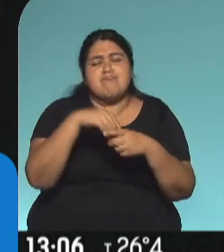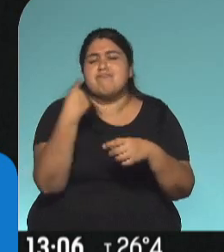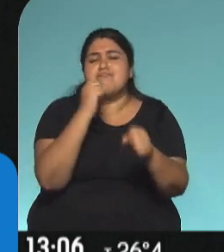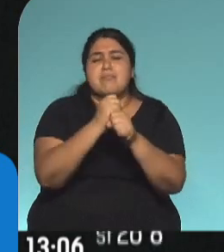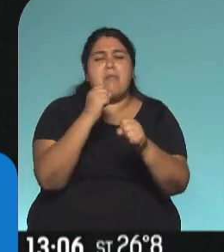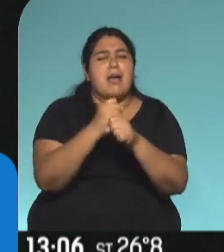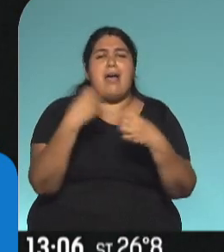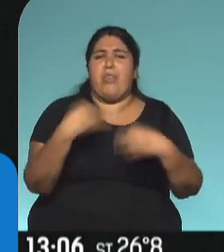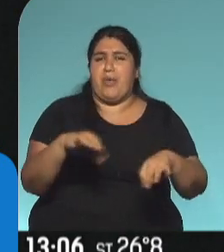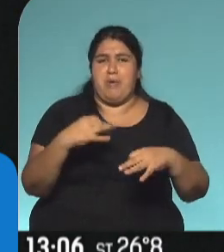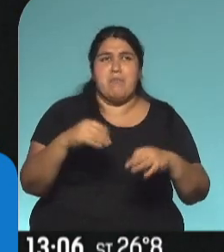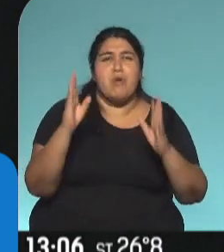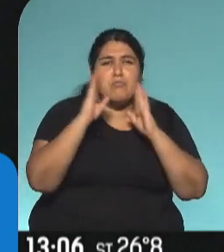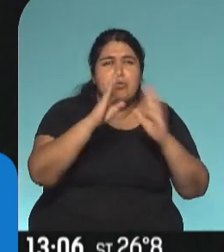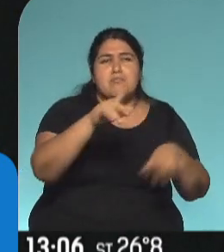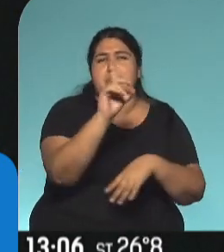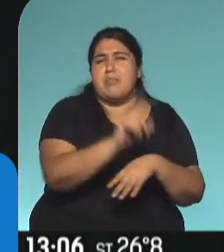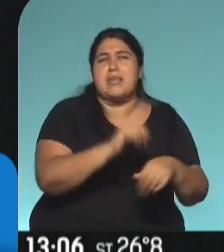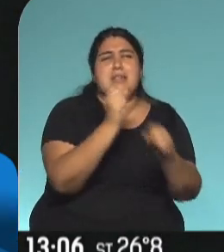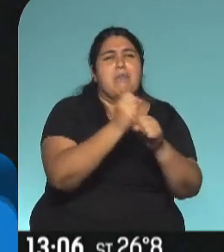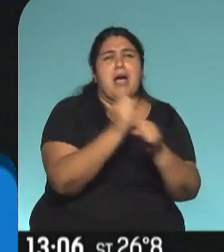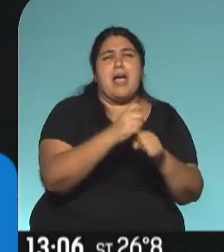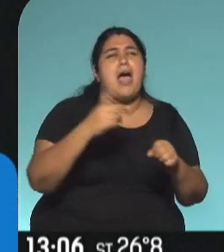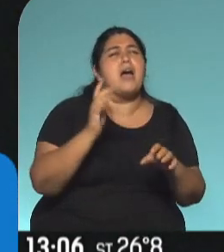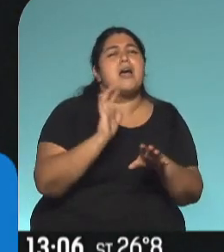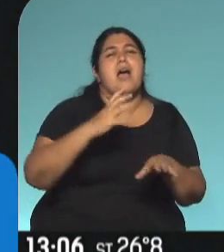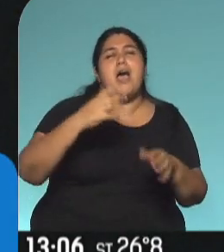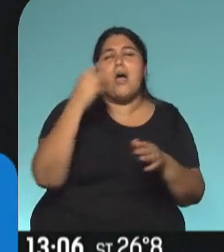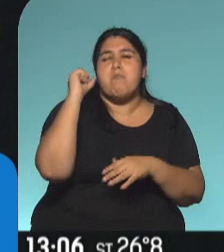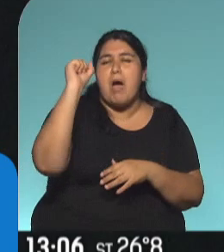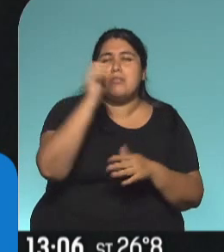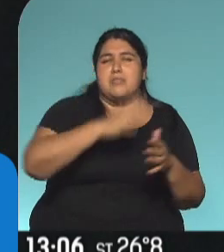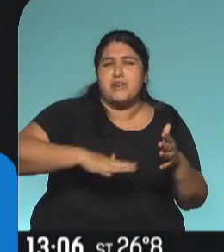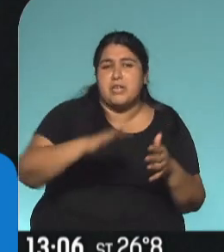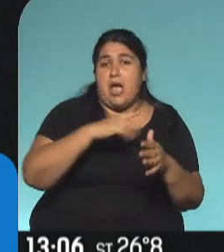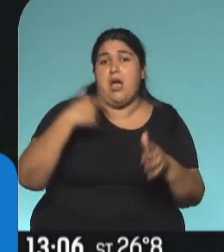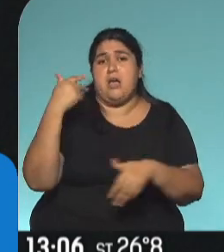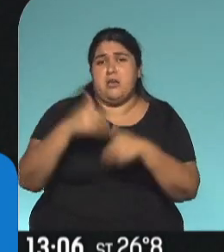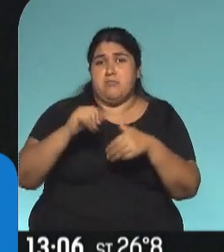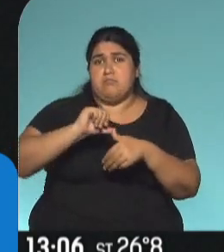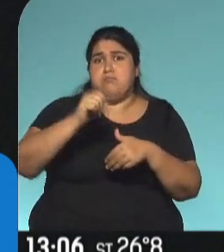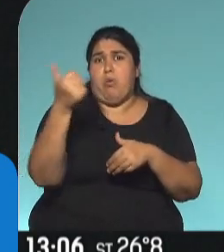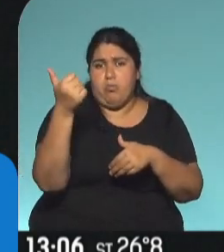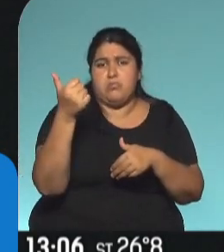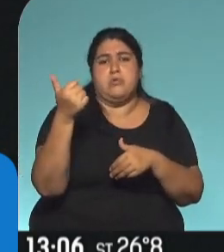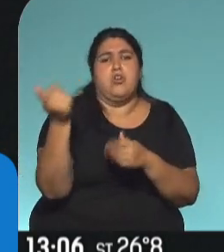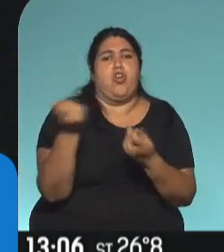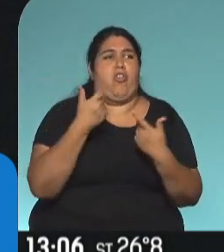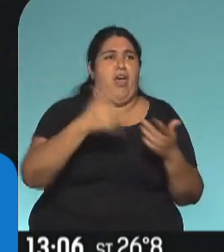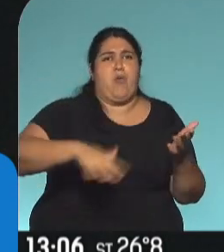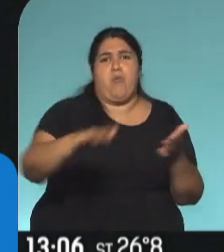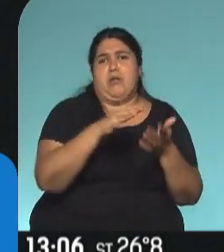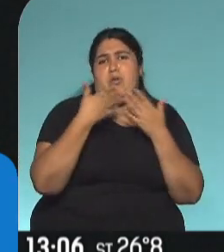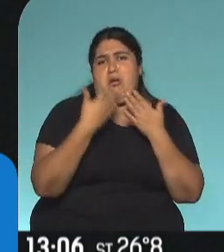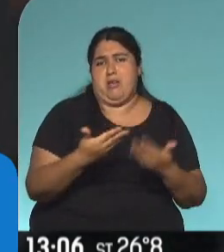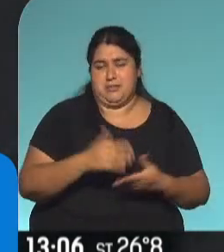trabajar por nuestro país, trabajar por nuestra patria luego de este triunfo contundente que nos ha dado el pueblo